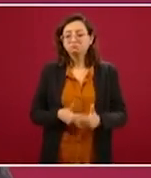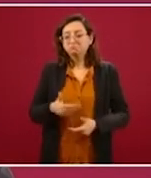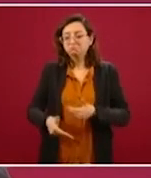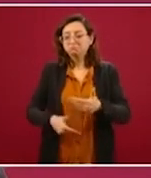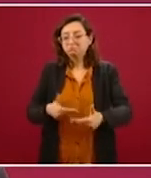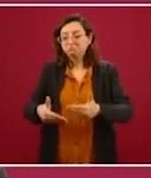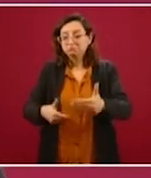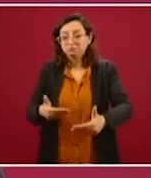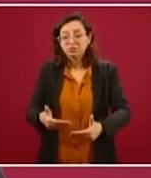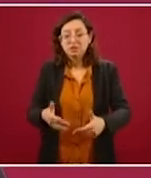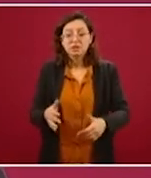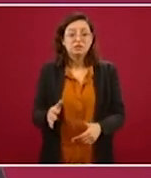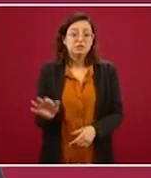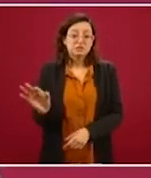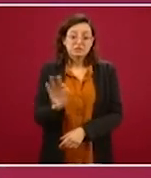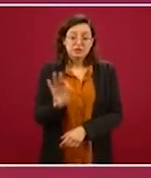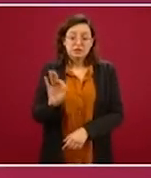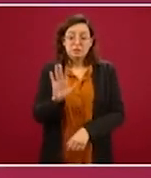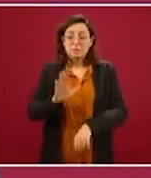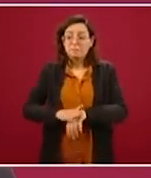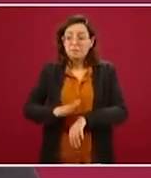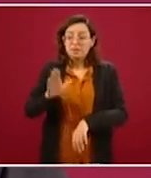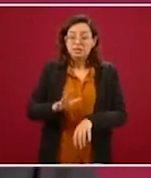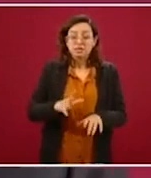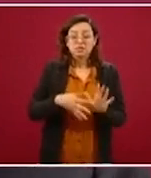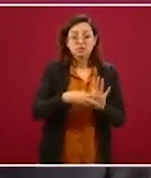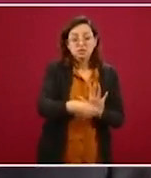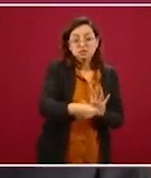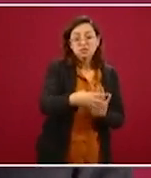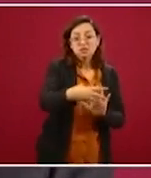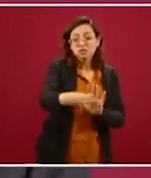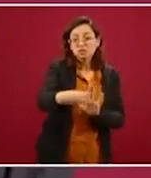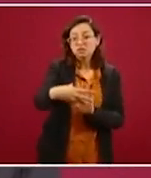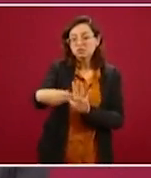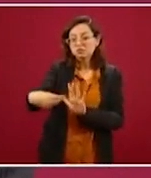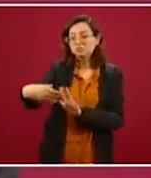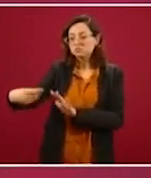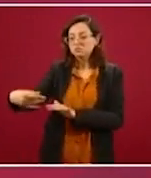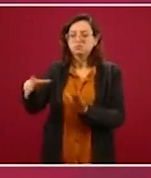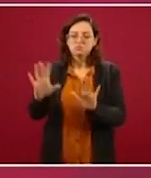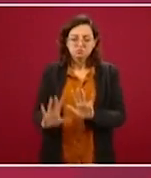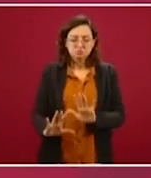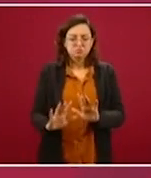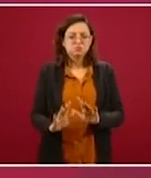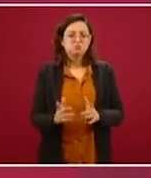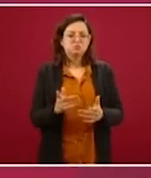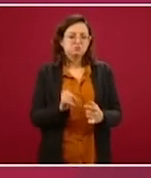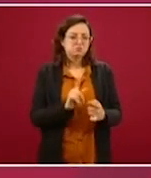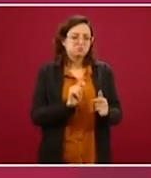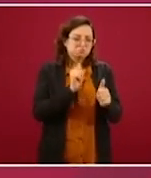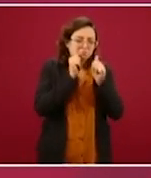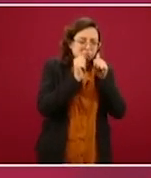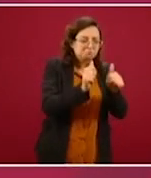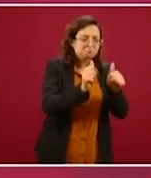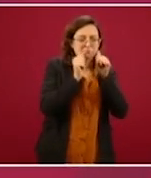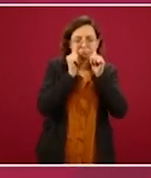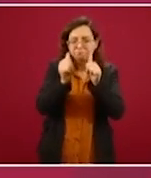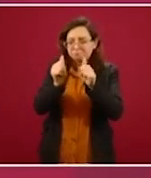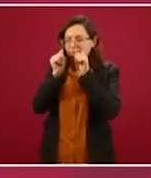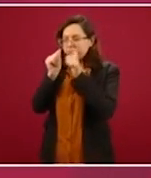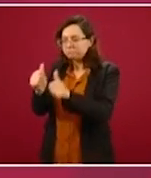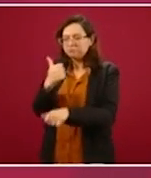desarrollando, presentando, vamos a atender los casos.